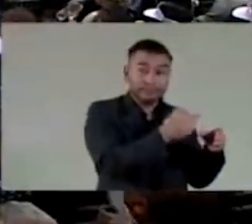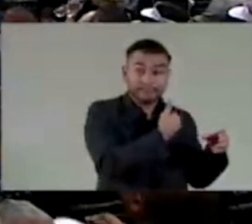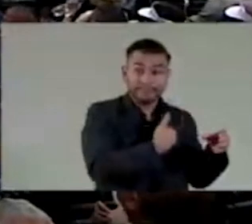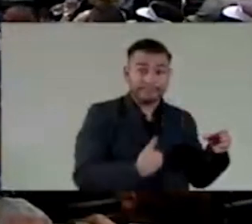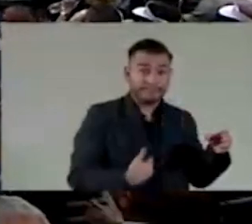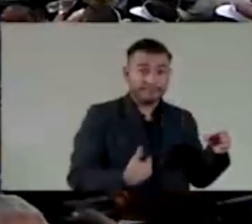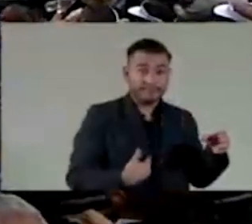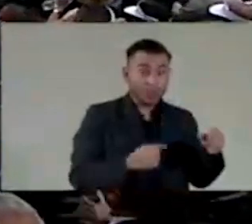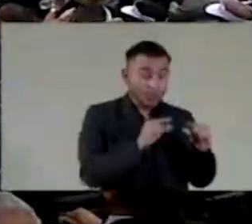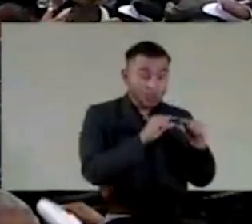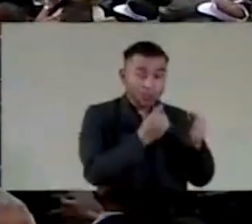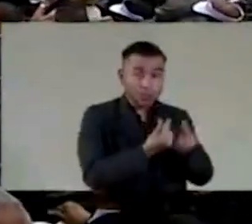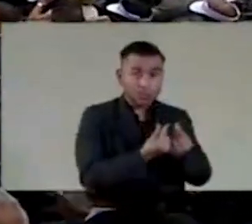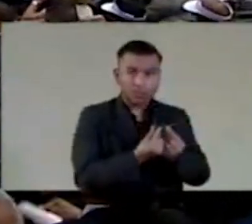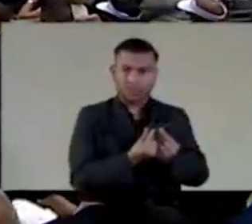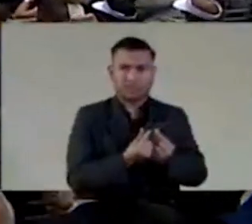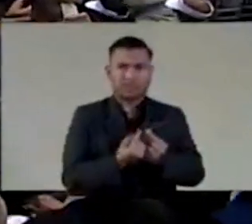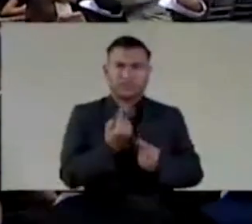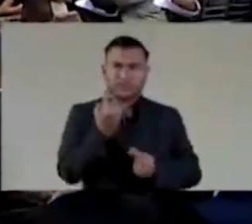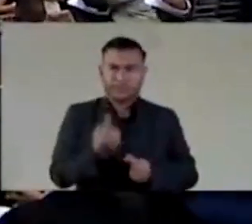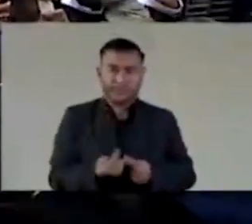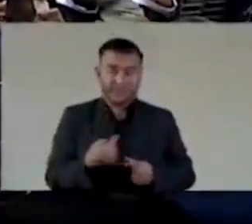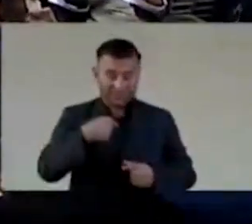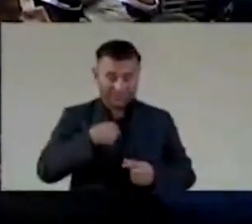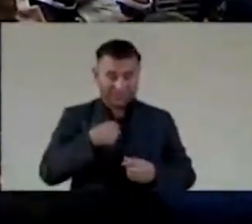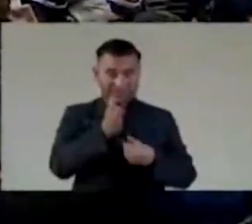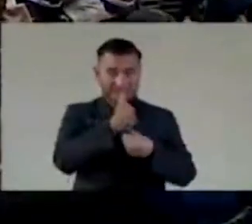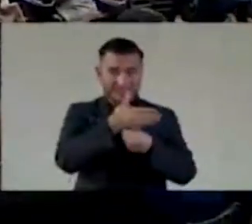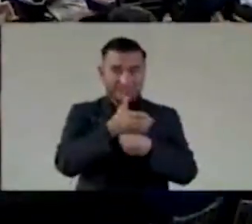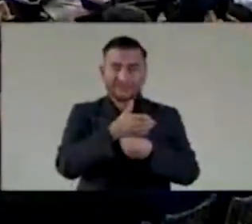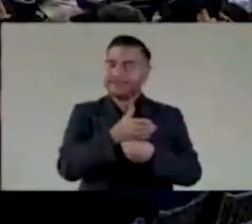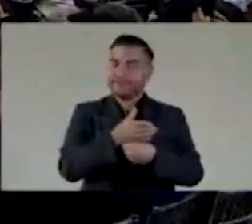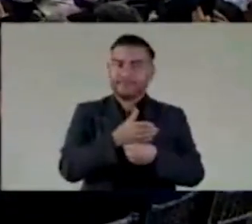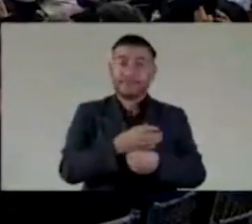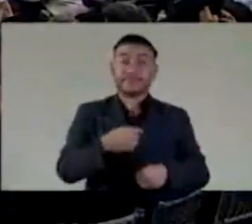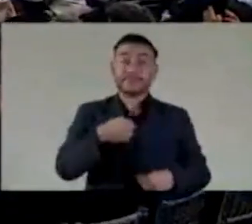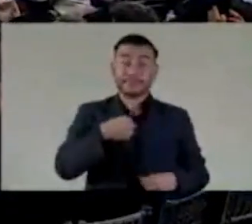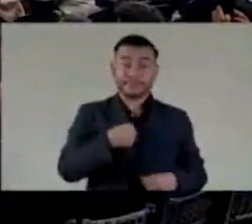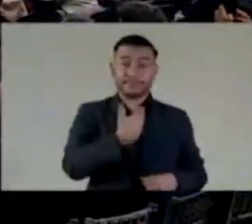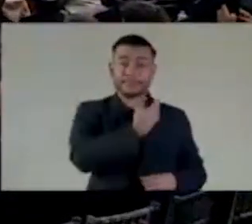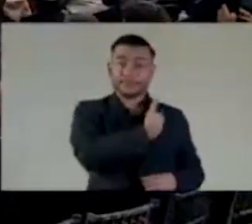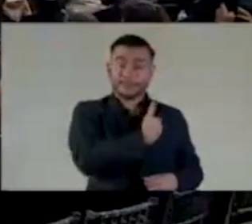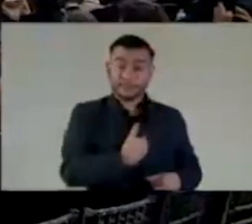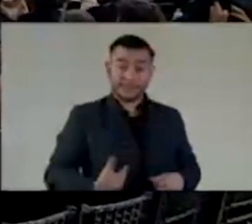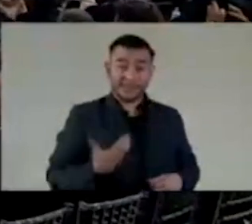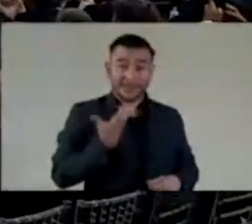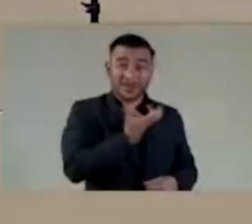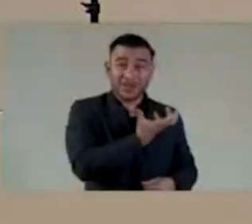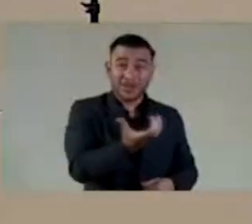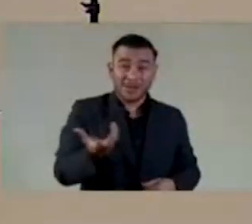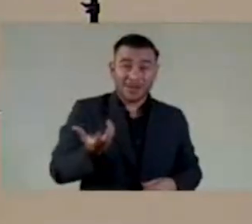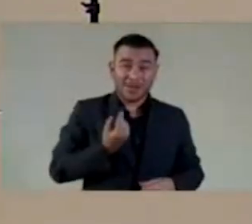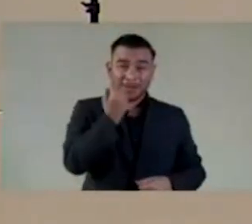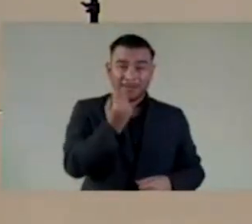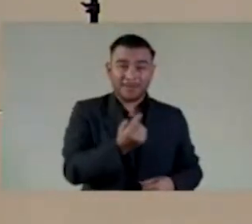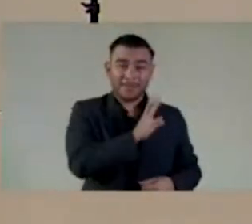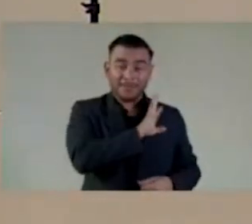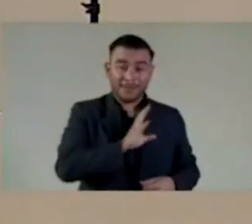de un grupo es mucho menos el presidente de un partido político será el presidente de todos los salvadoreños